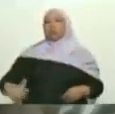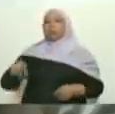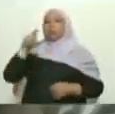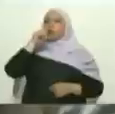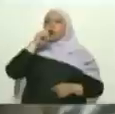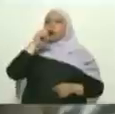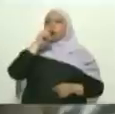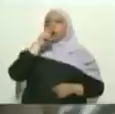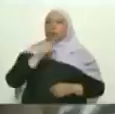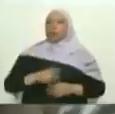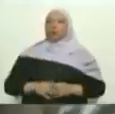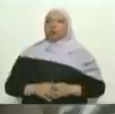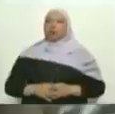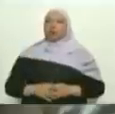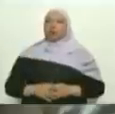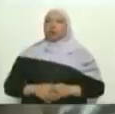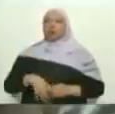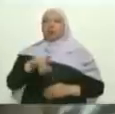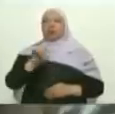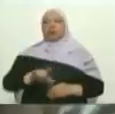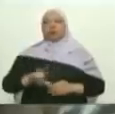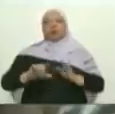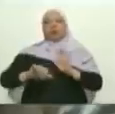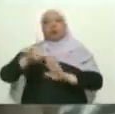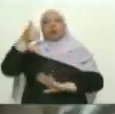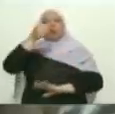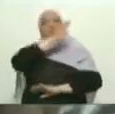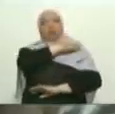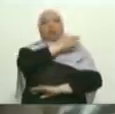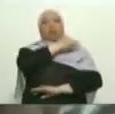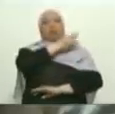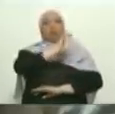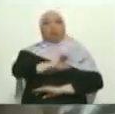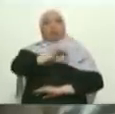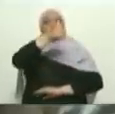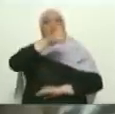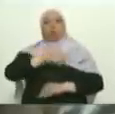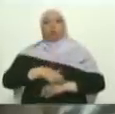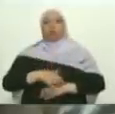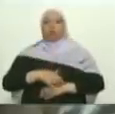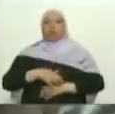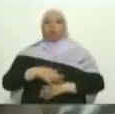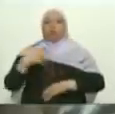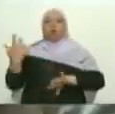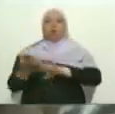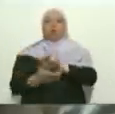Maduro Moro, y altas autoridades civiles y militares, fuese